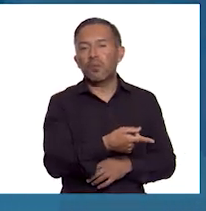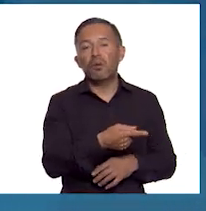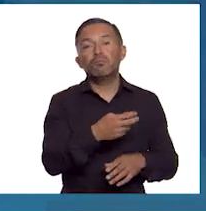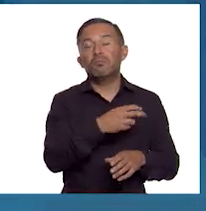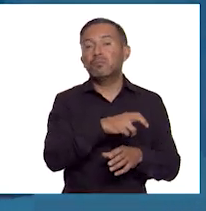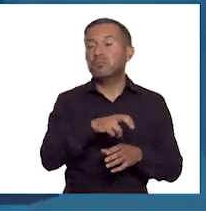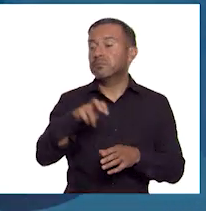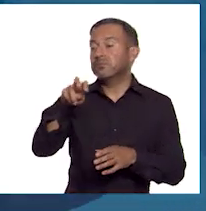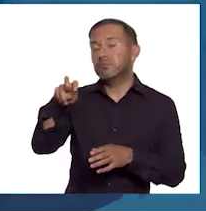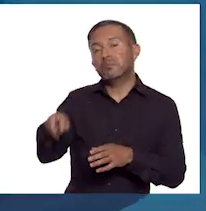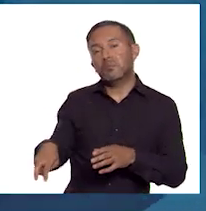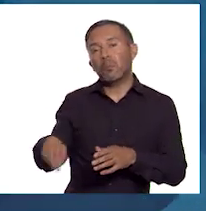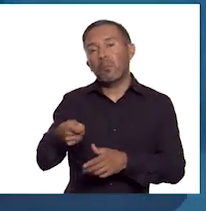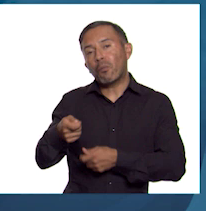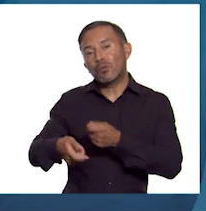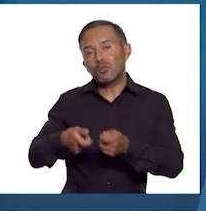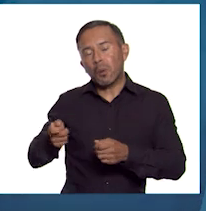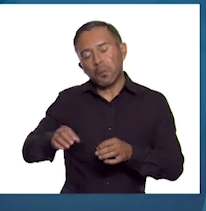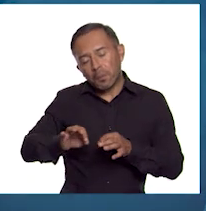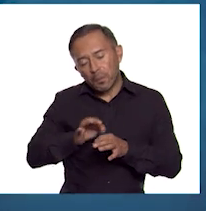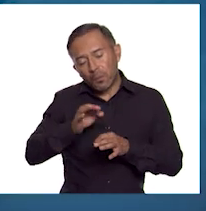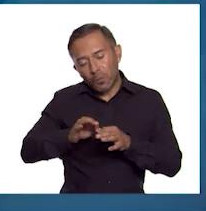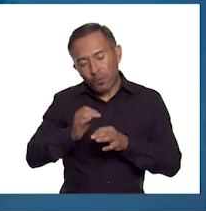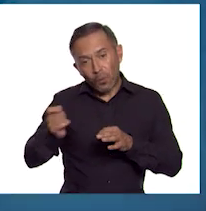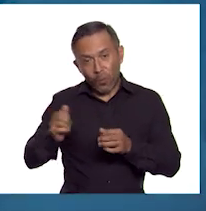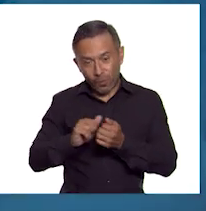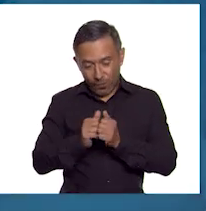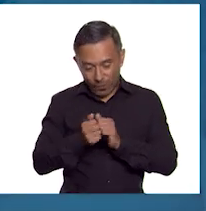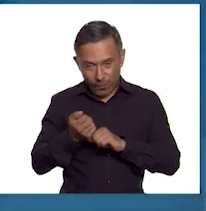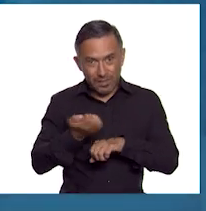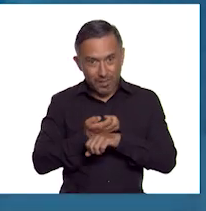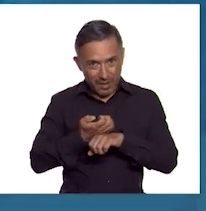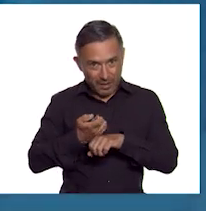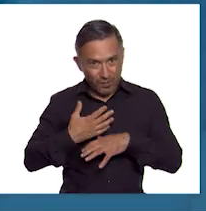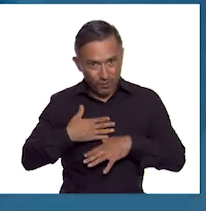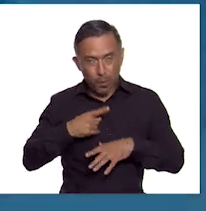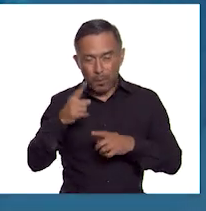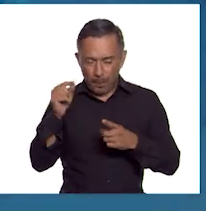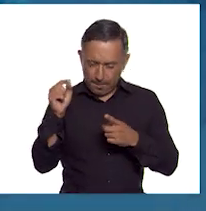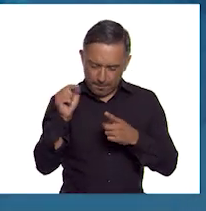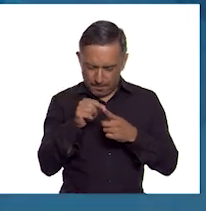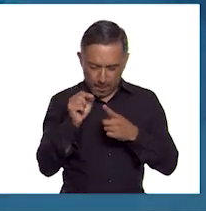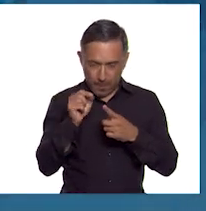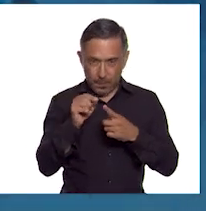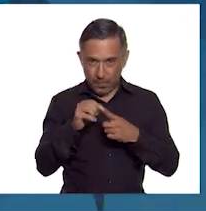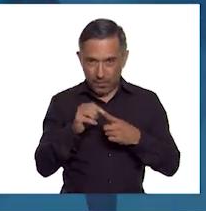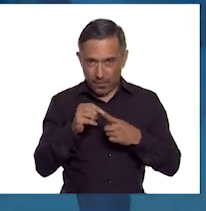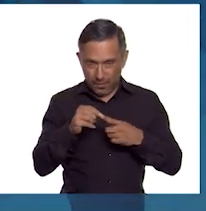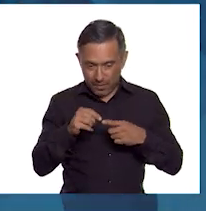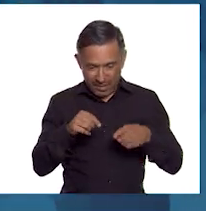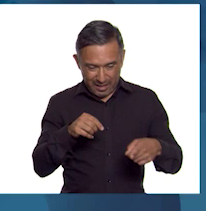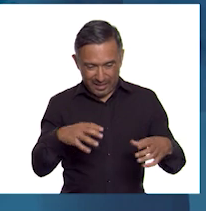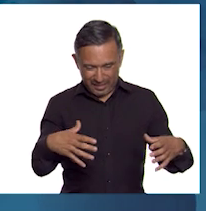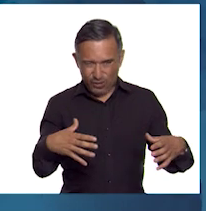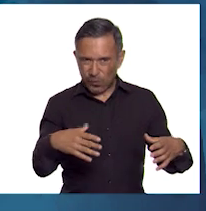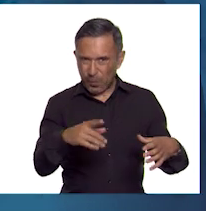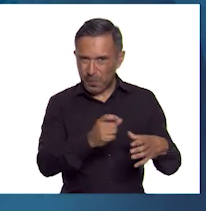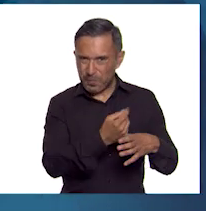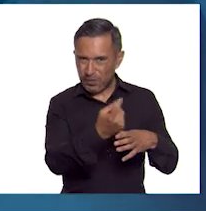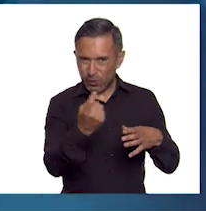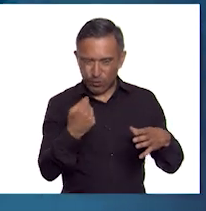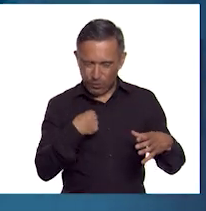pozo e hilar. Para que el huso se manchara de sangre, se pinchó en un dedo y metió la mano en el cesto espinoso.